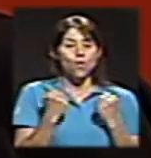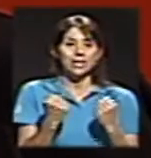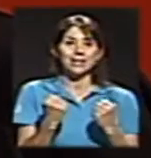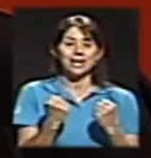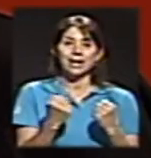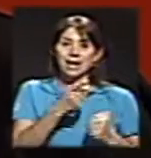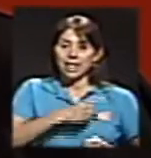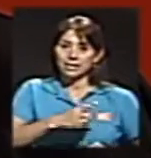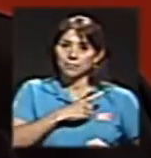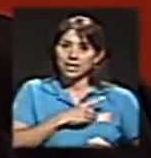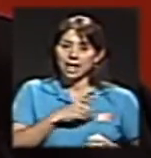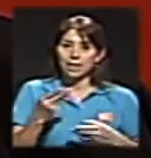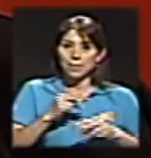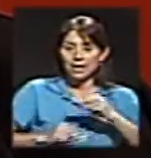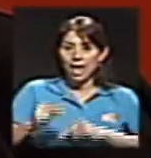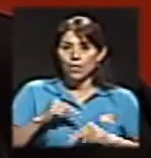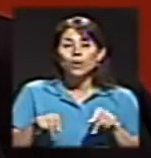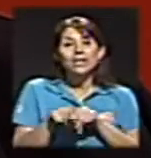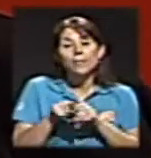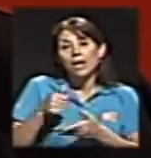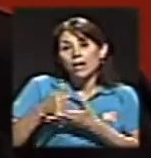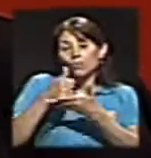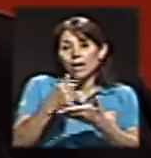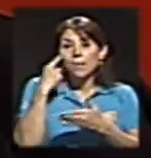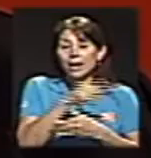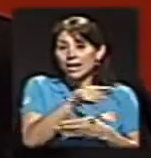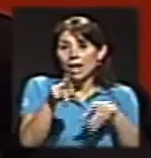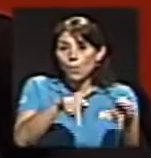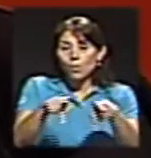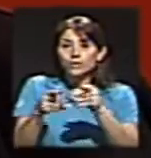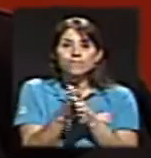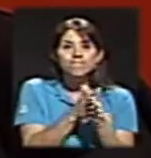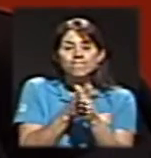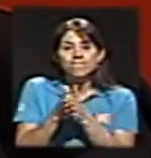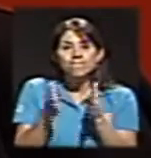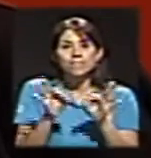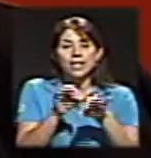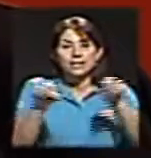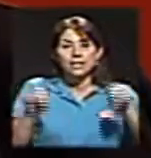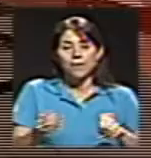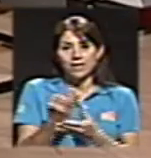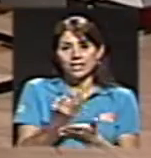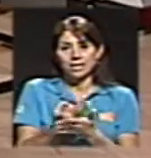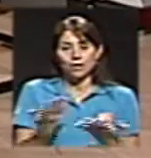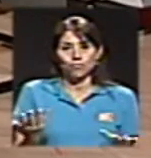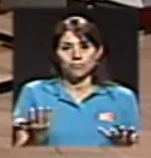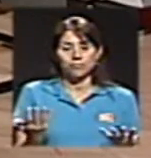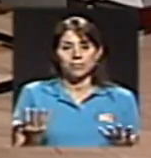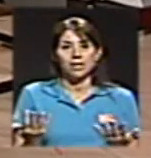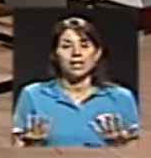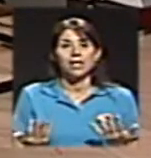la disciplina de mercado, y además creo que ayudará a que la población saque un mayor provecho del sistema financiero del que probablemente está en estos momentos